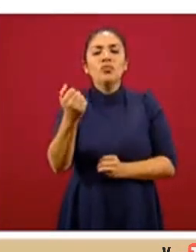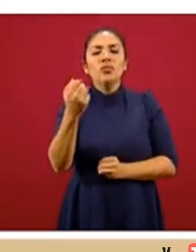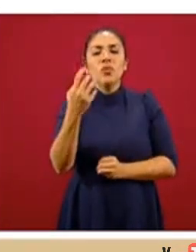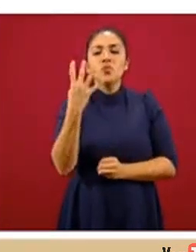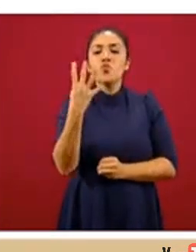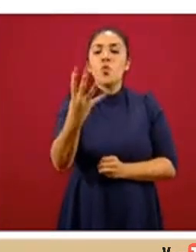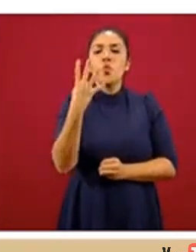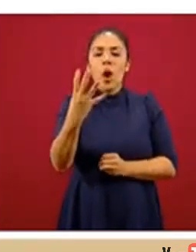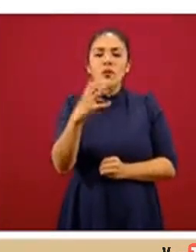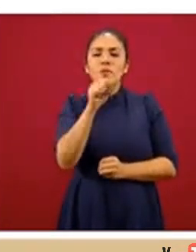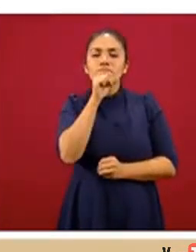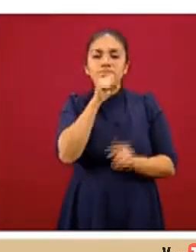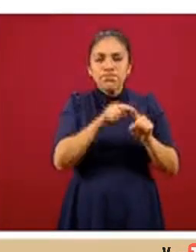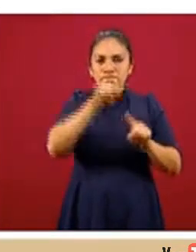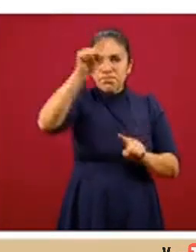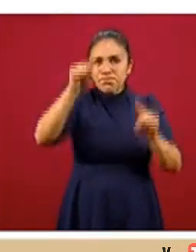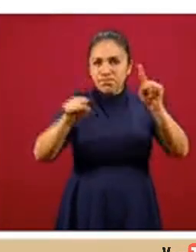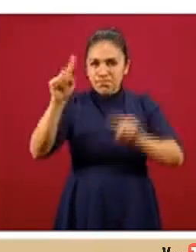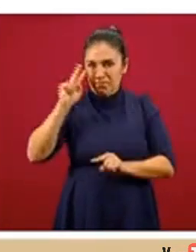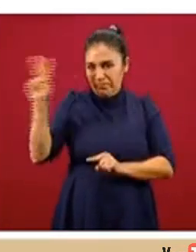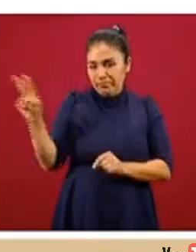cuatro líneas aquí.